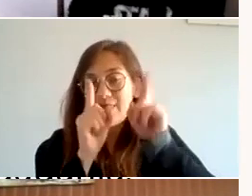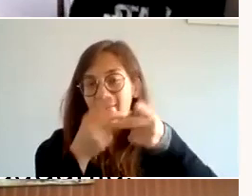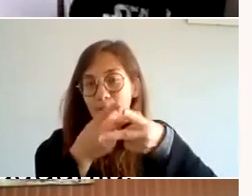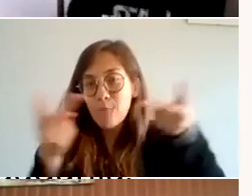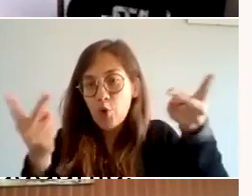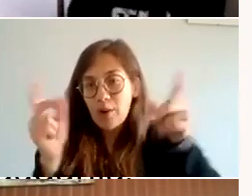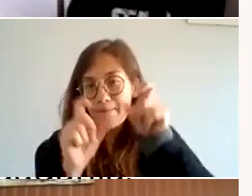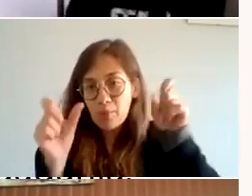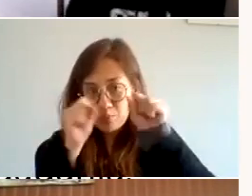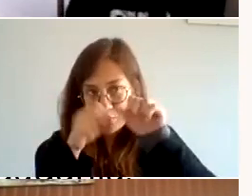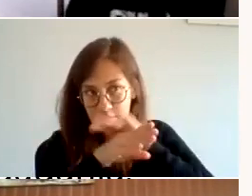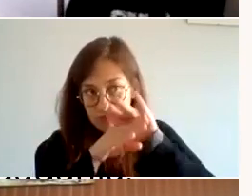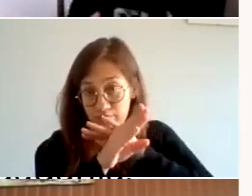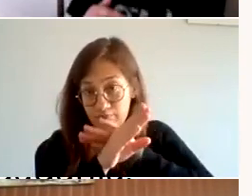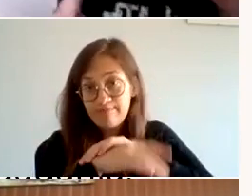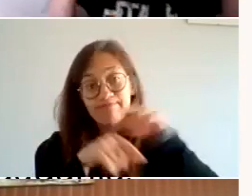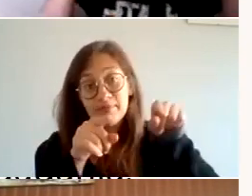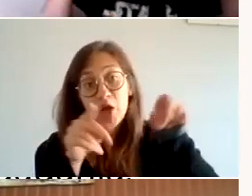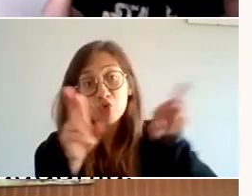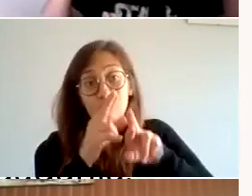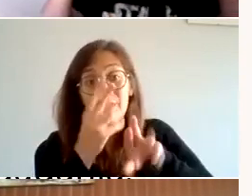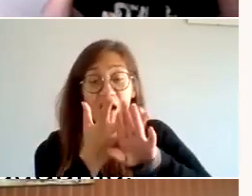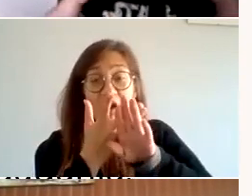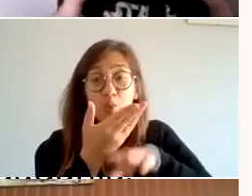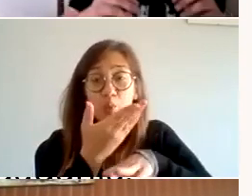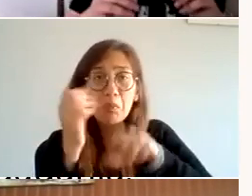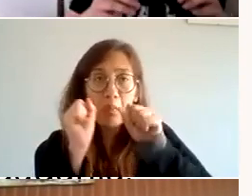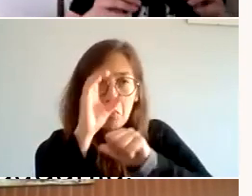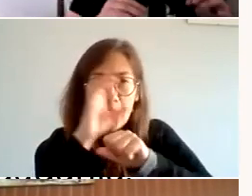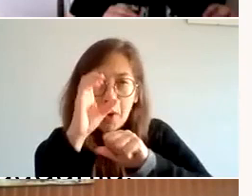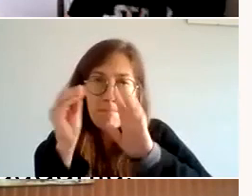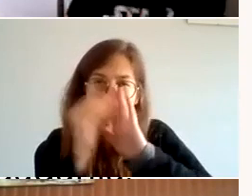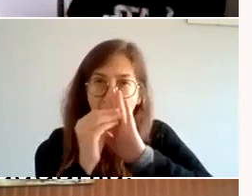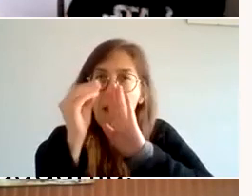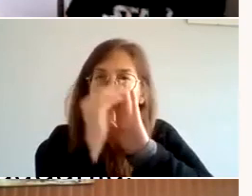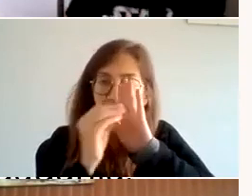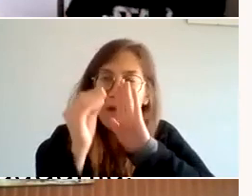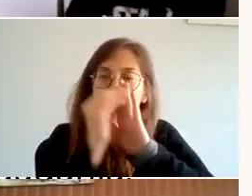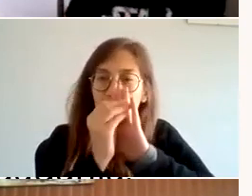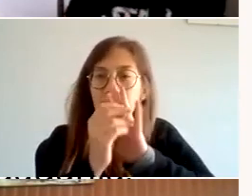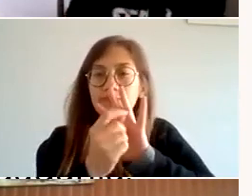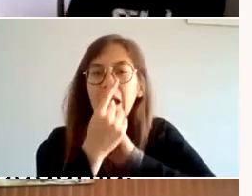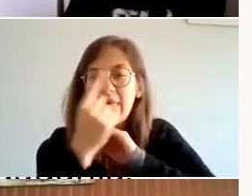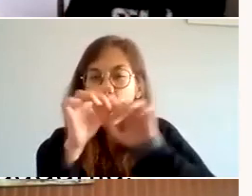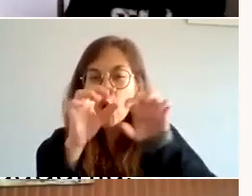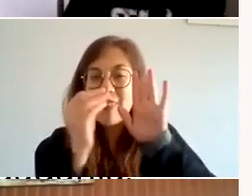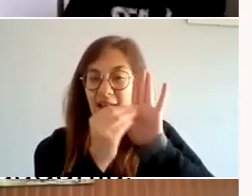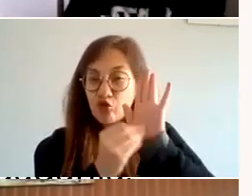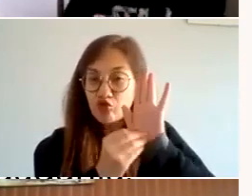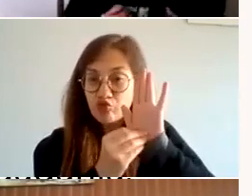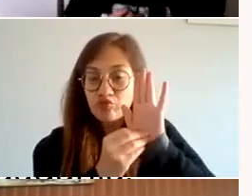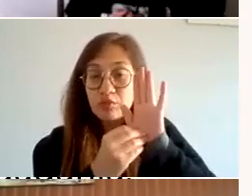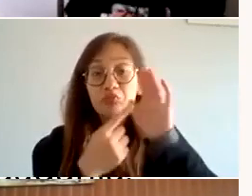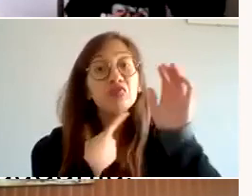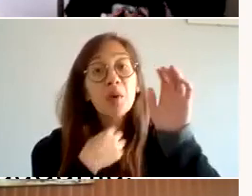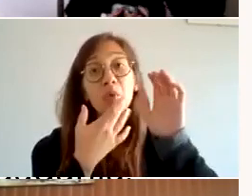Y eso es como el resumen de esto. Y puede ir indagando más y más en cada una de estos datos. Puede ser interesante